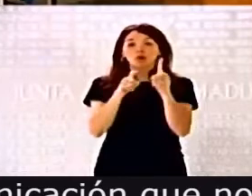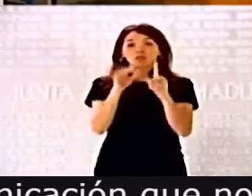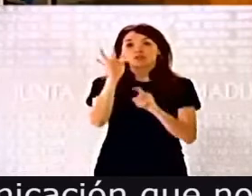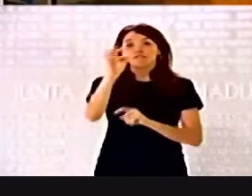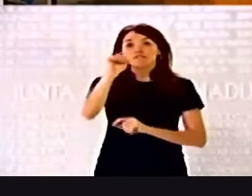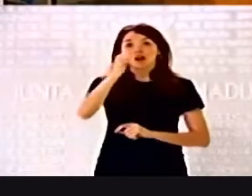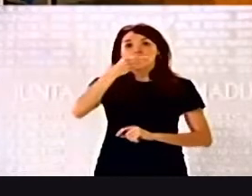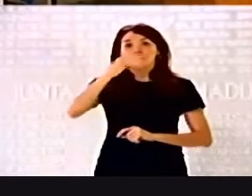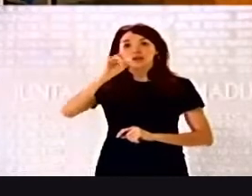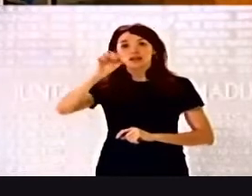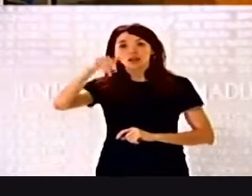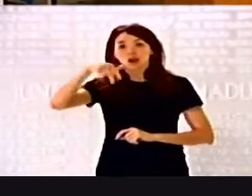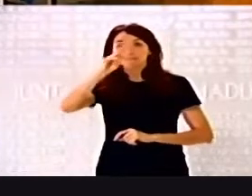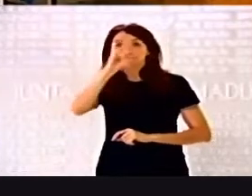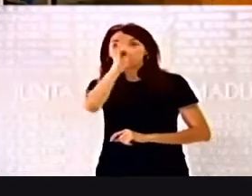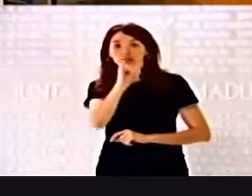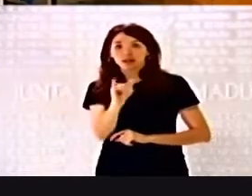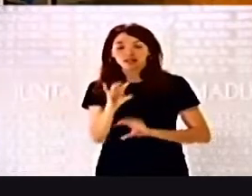Cadena COPE.